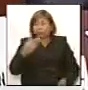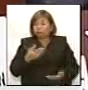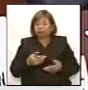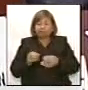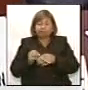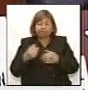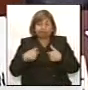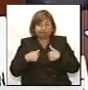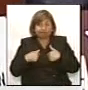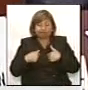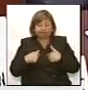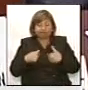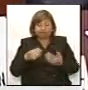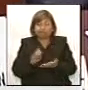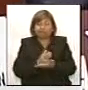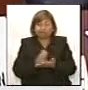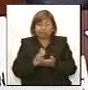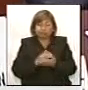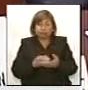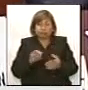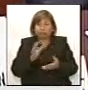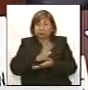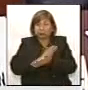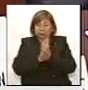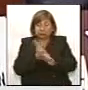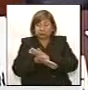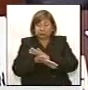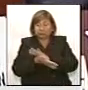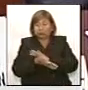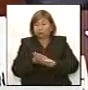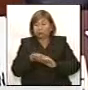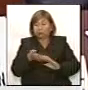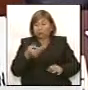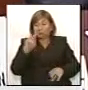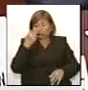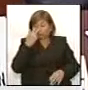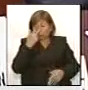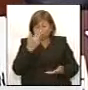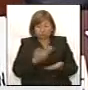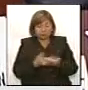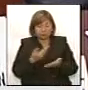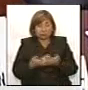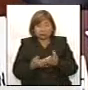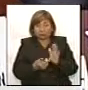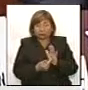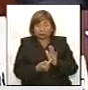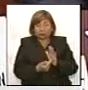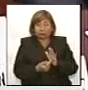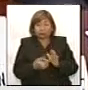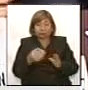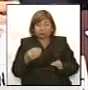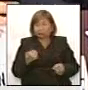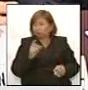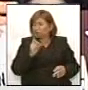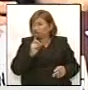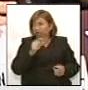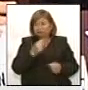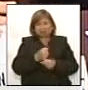tuve la oportunidad de participar ad honorem y pude ver in situ, que obviamente no